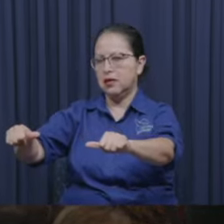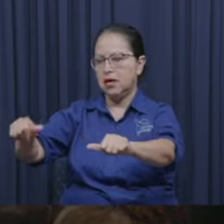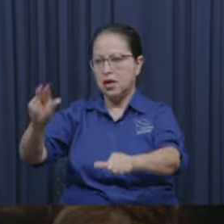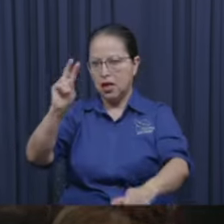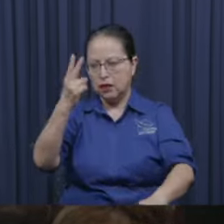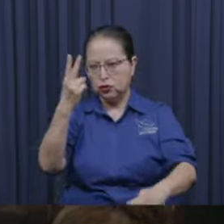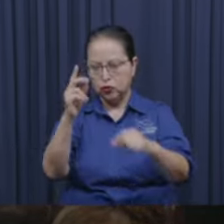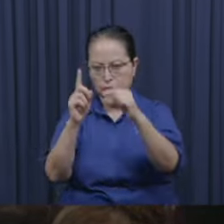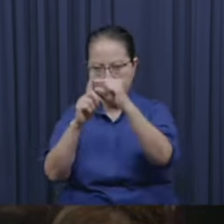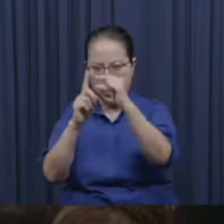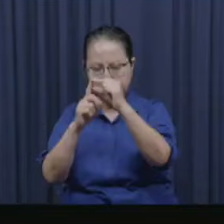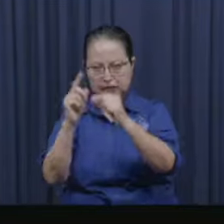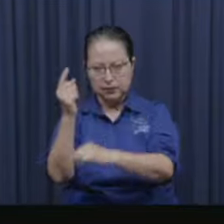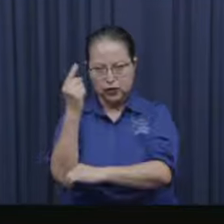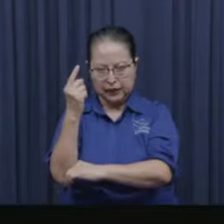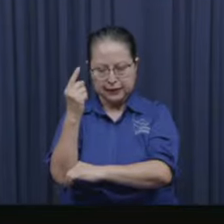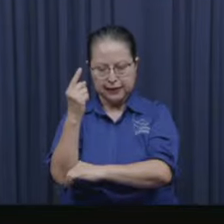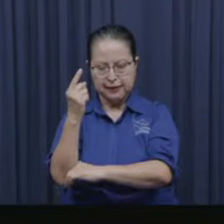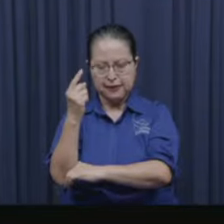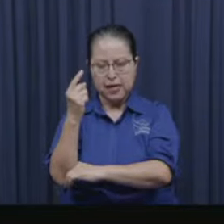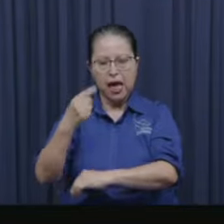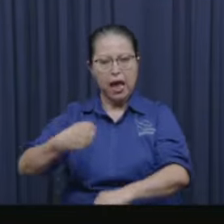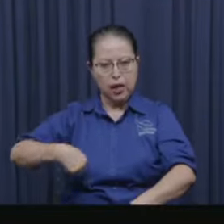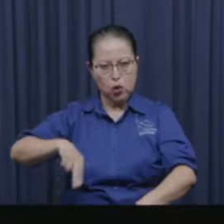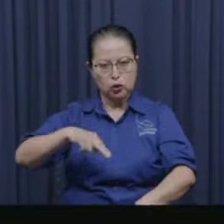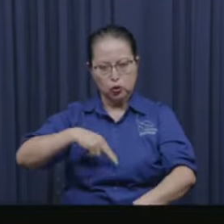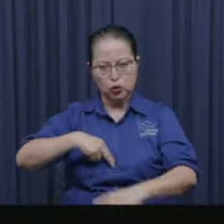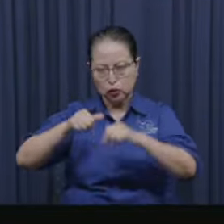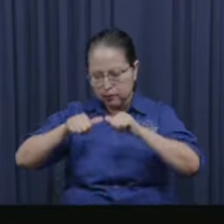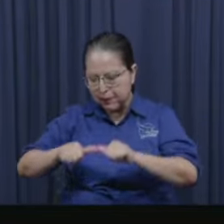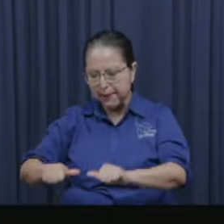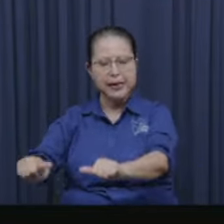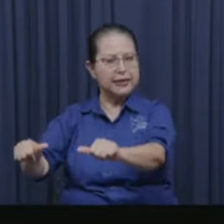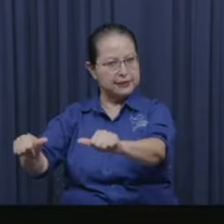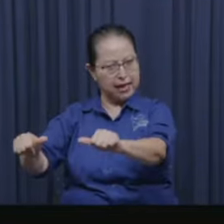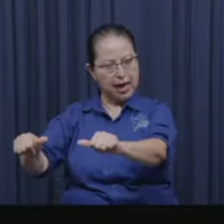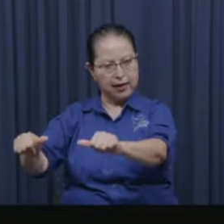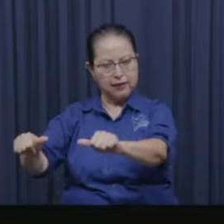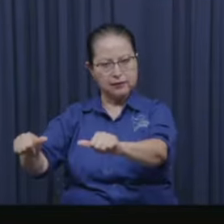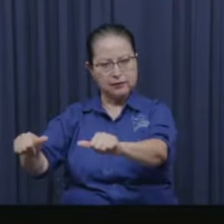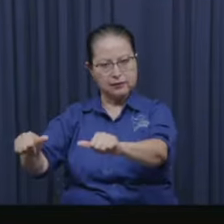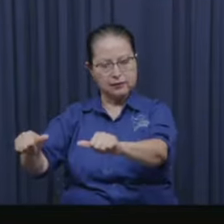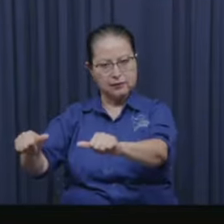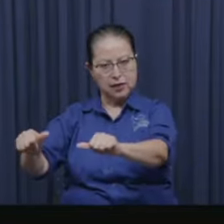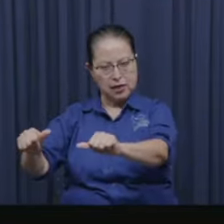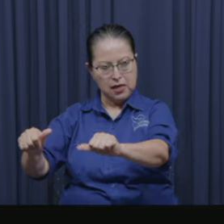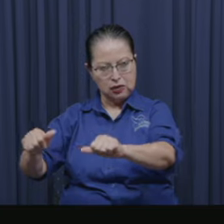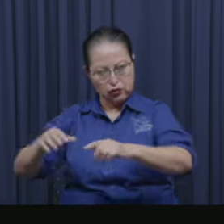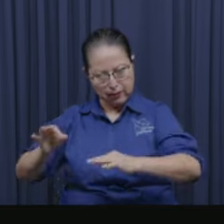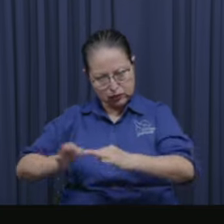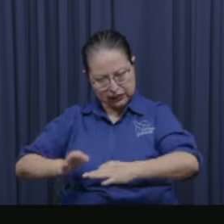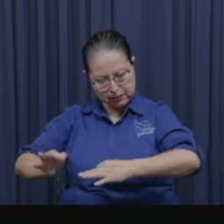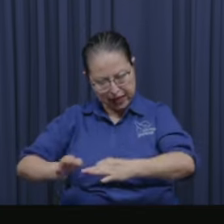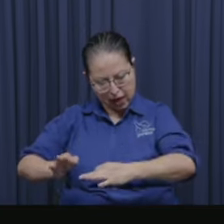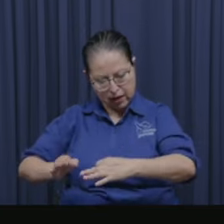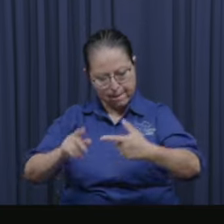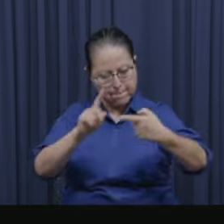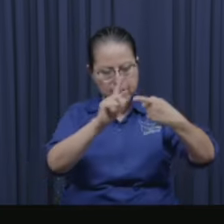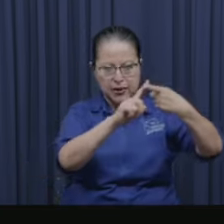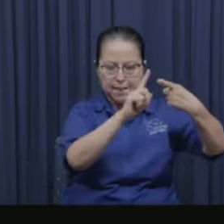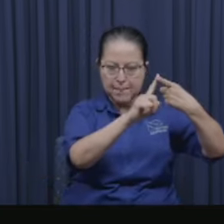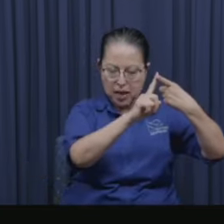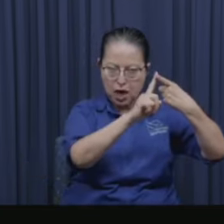platicado muchas veces con ustedes y ahí es donde me quiero ir metiendo para recoger algunas espigas que creo que son bien importantes número uno